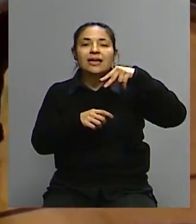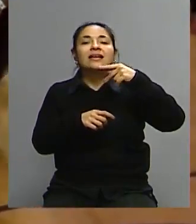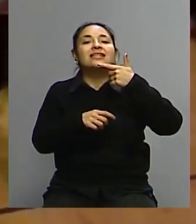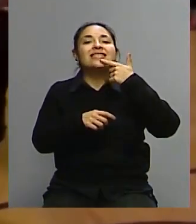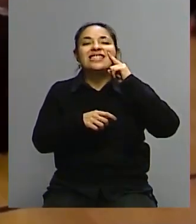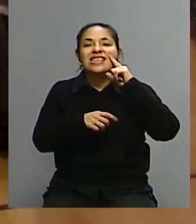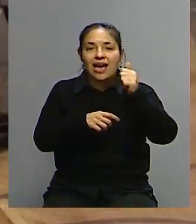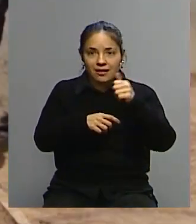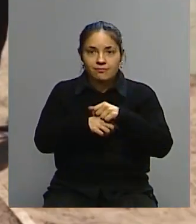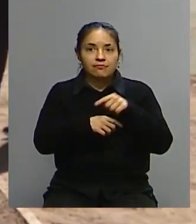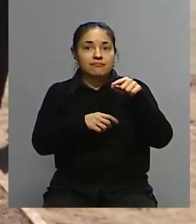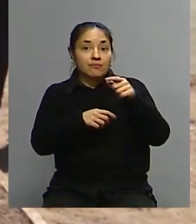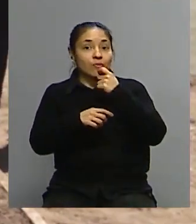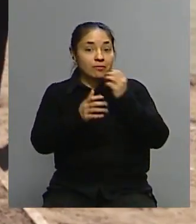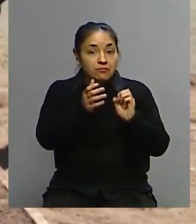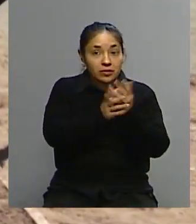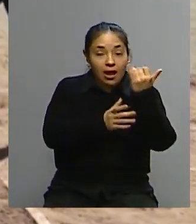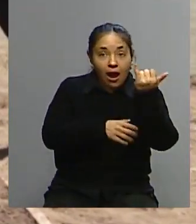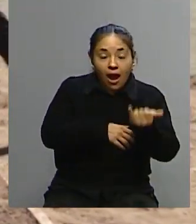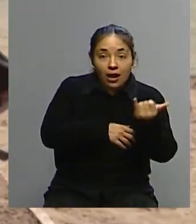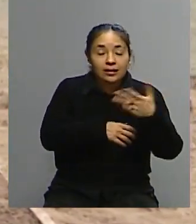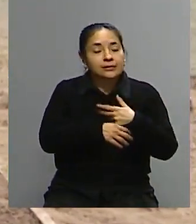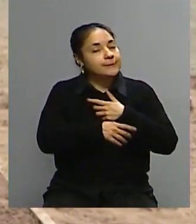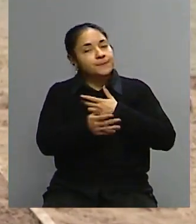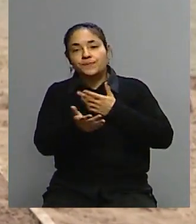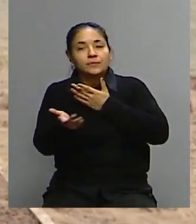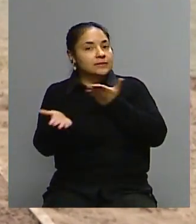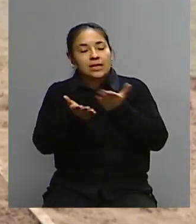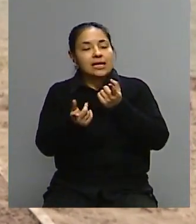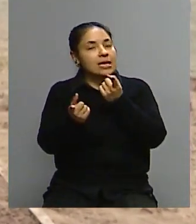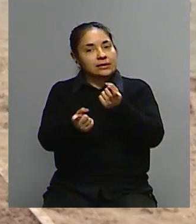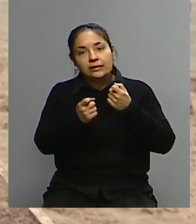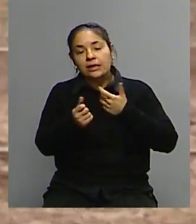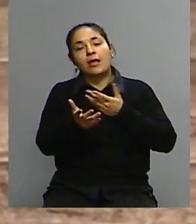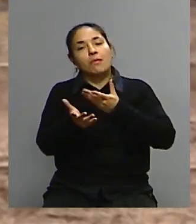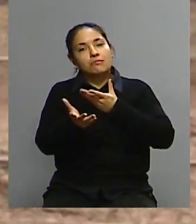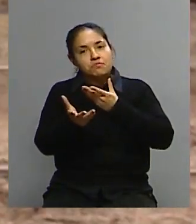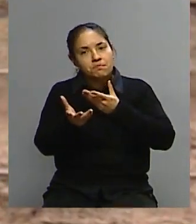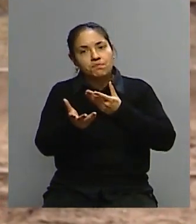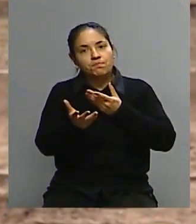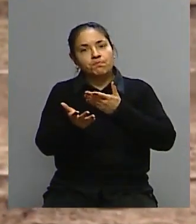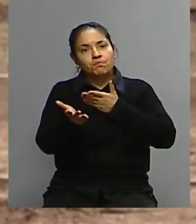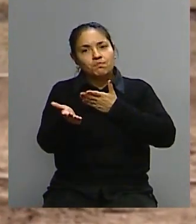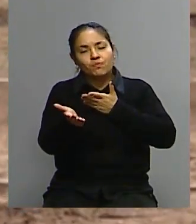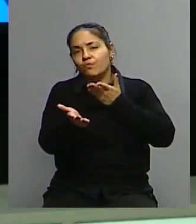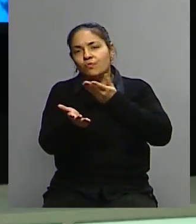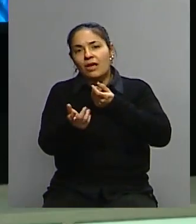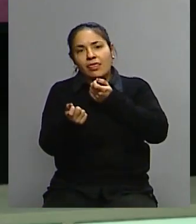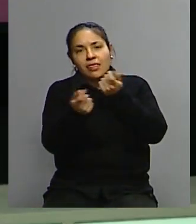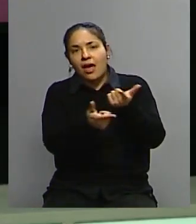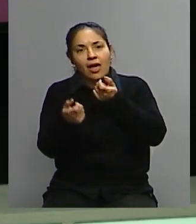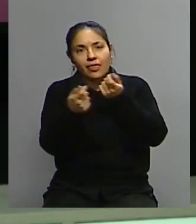y a los servicios de cuidado, ¿sí? Porque las demencias traen aparejadas necesariamente limitaciones y